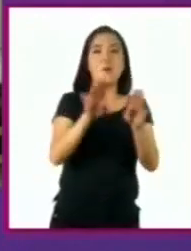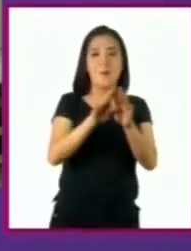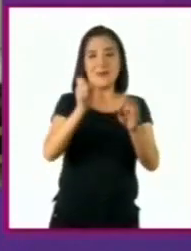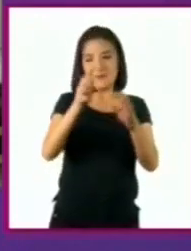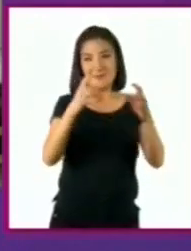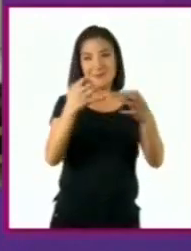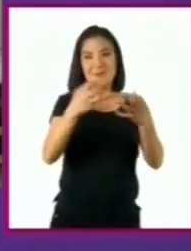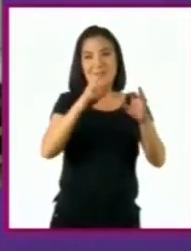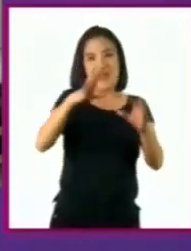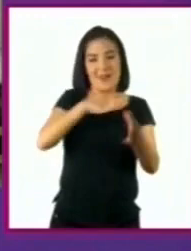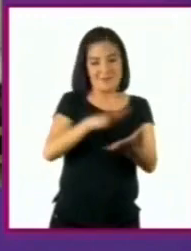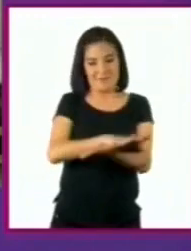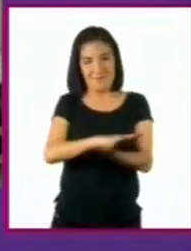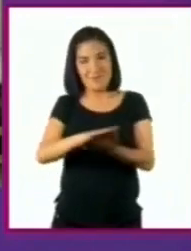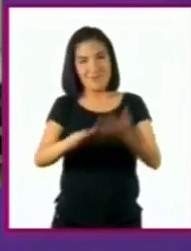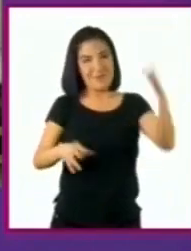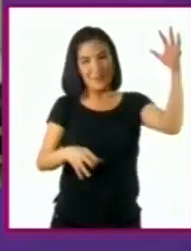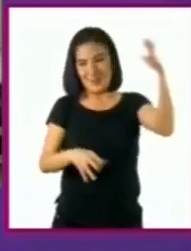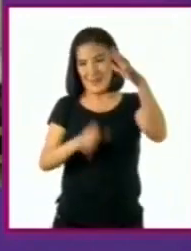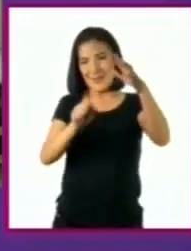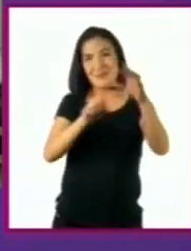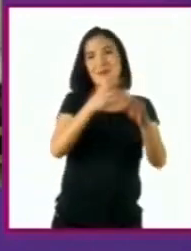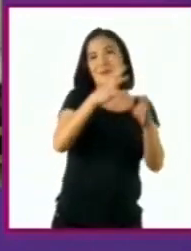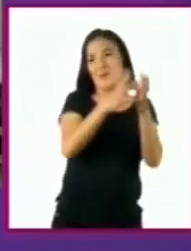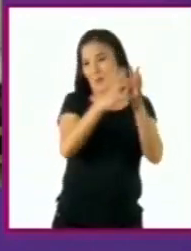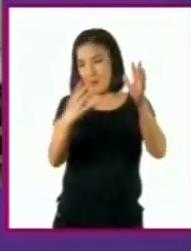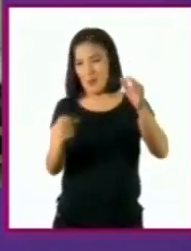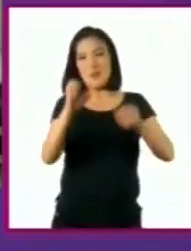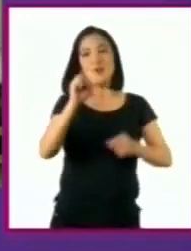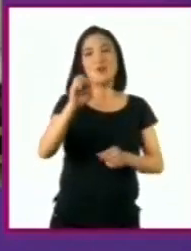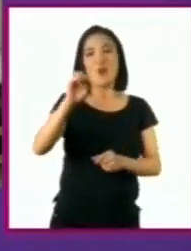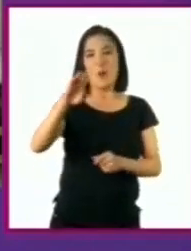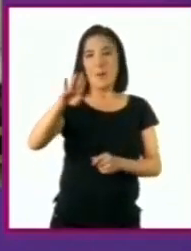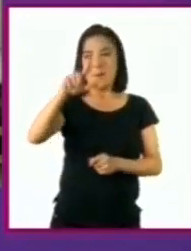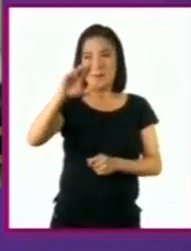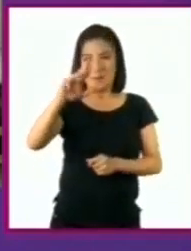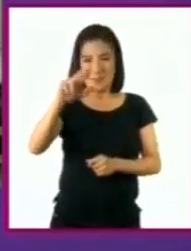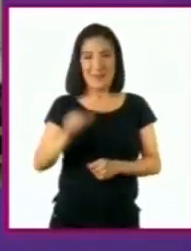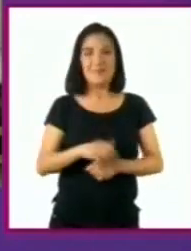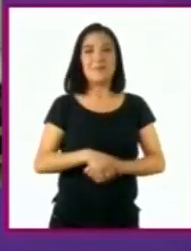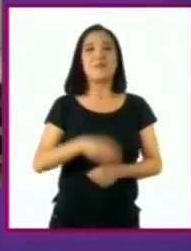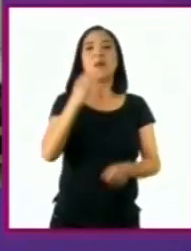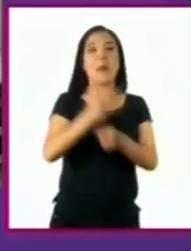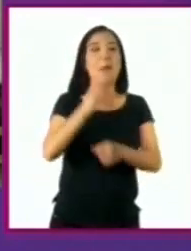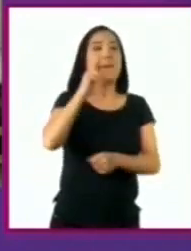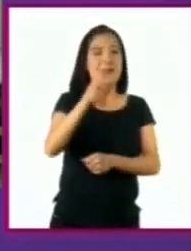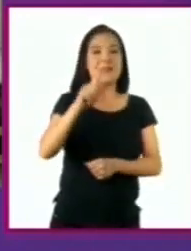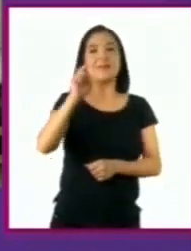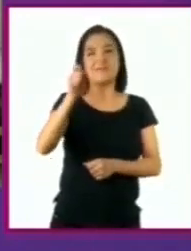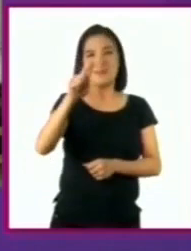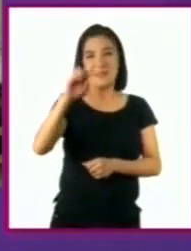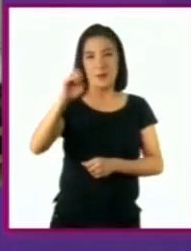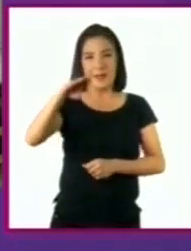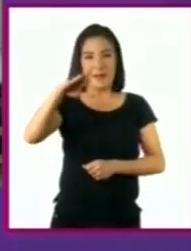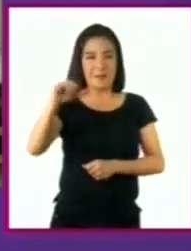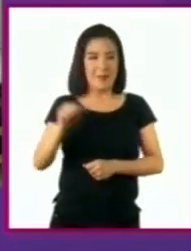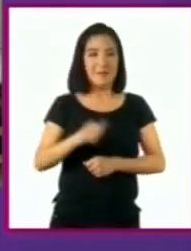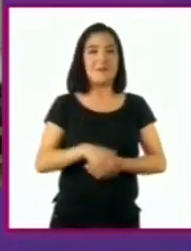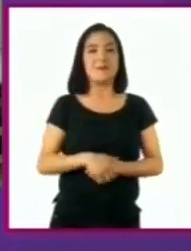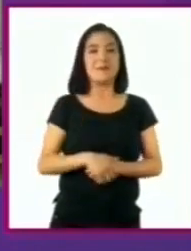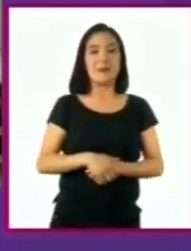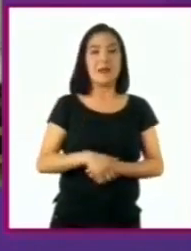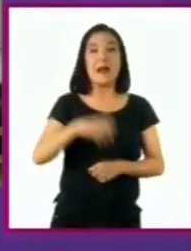Tierra, formando las sombras. Ahora apliquemos el teorema de Tales. La altura A de la